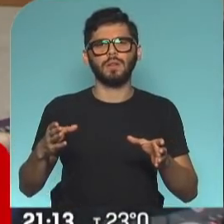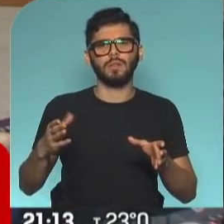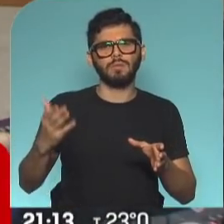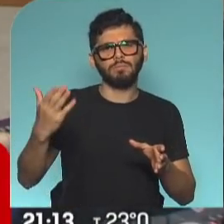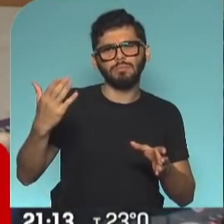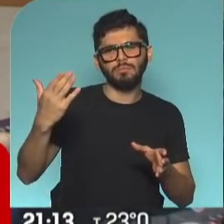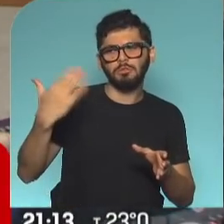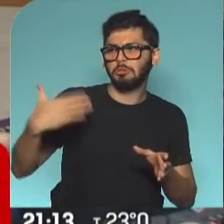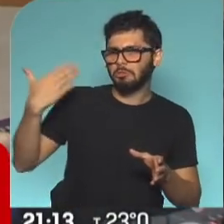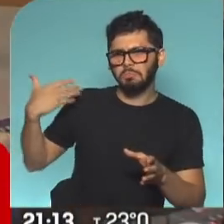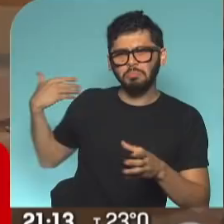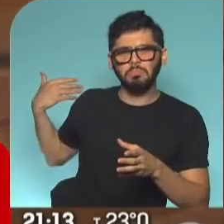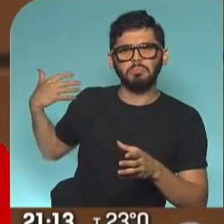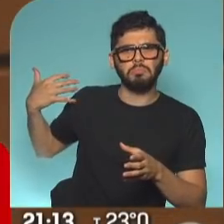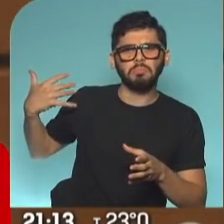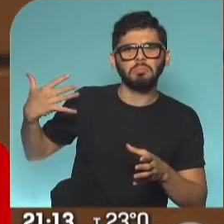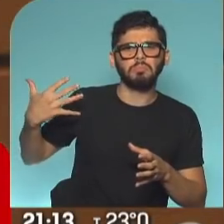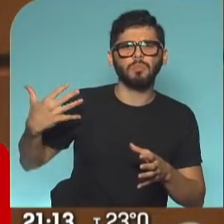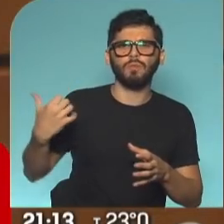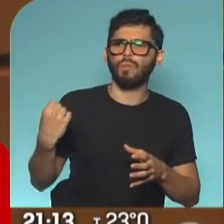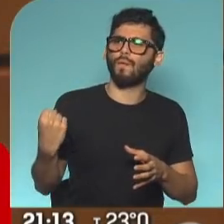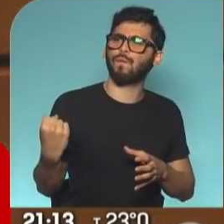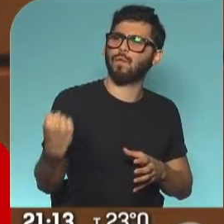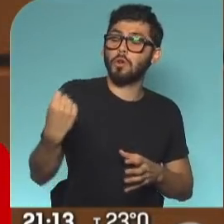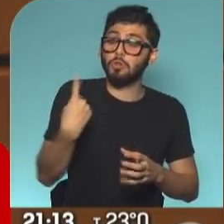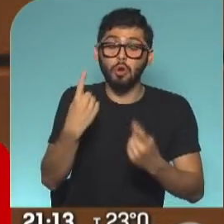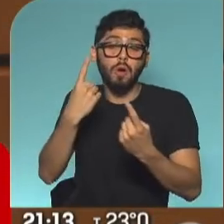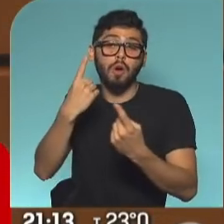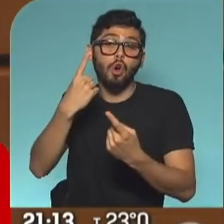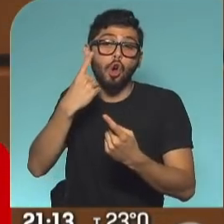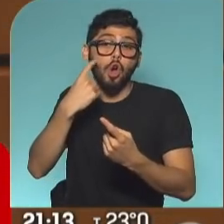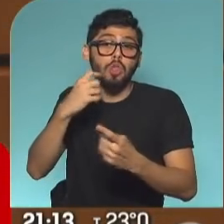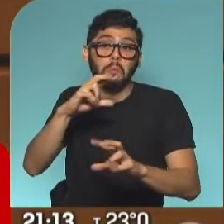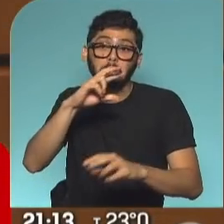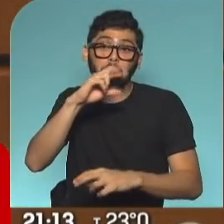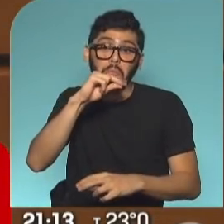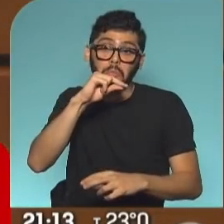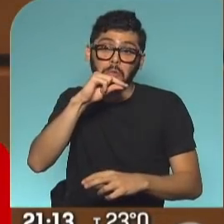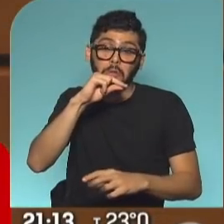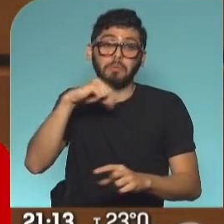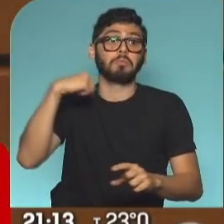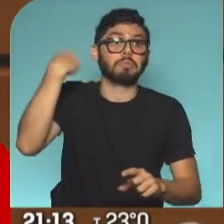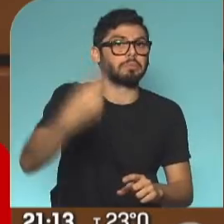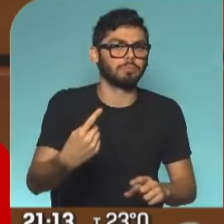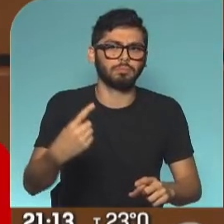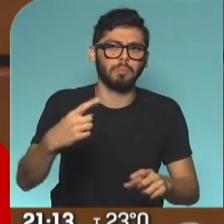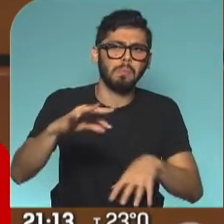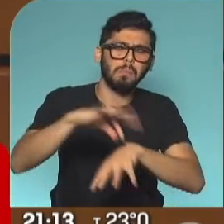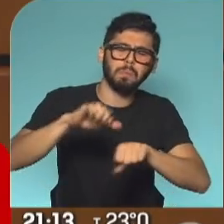en el que vivíamos y al que no revisábamos lo suficiente cuando la pandemia nos hizo presas?